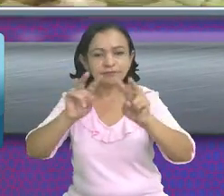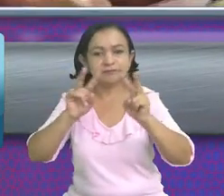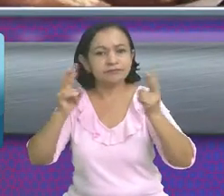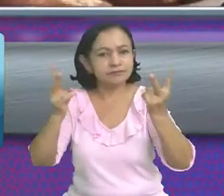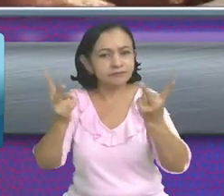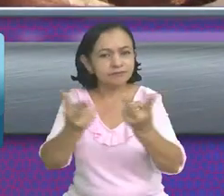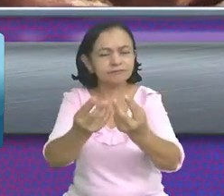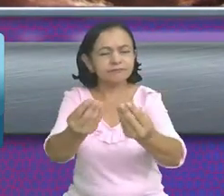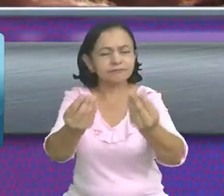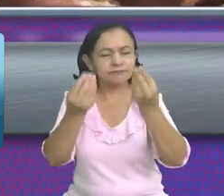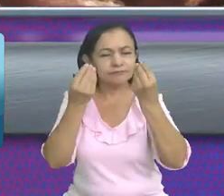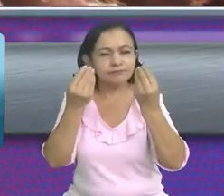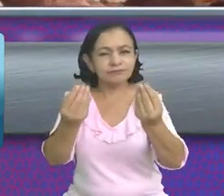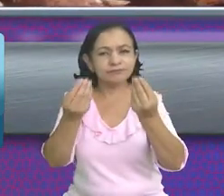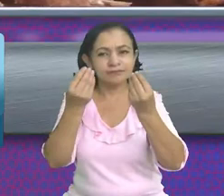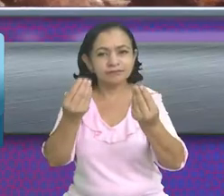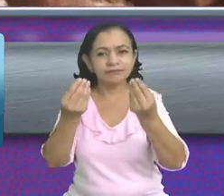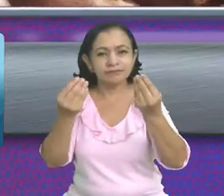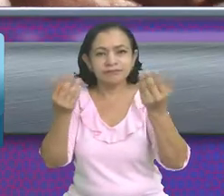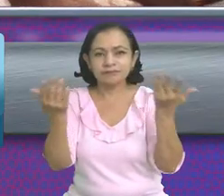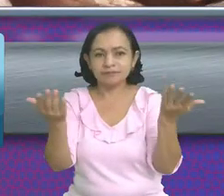hortalizas y tenemos bastantes